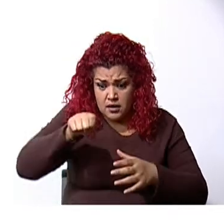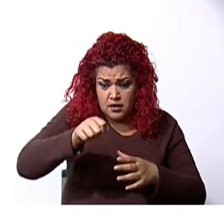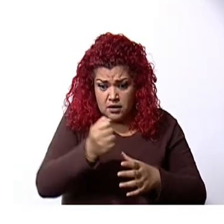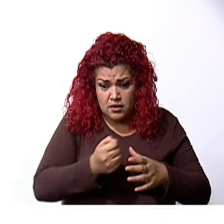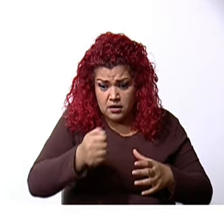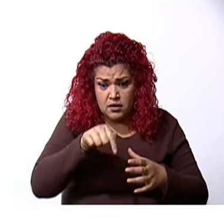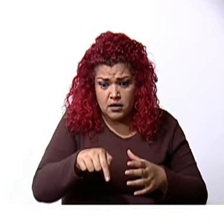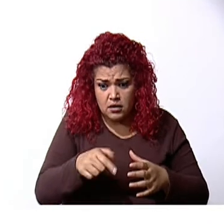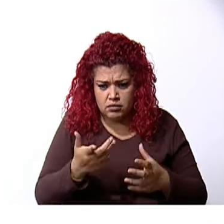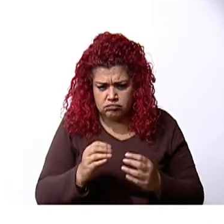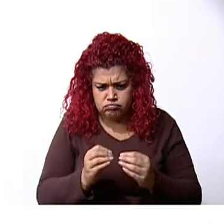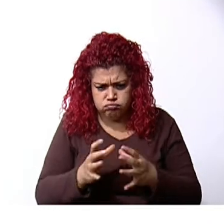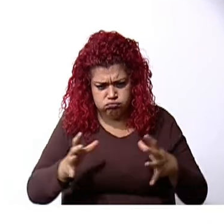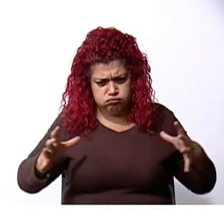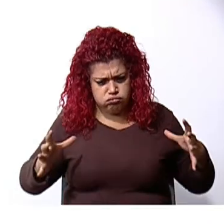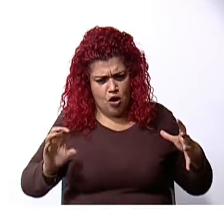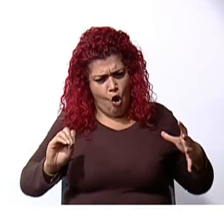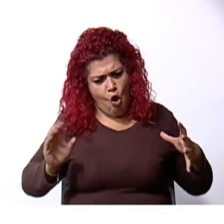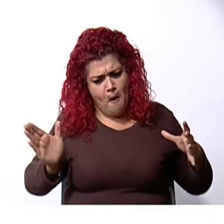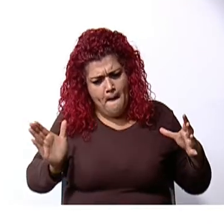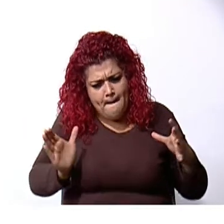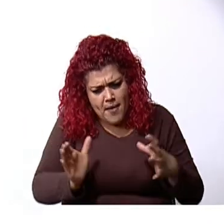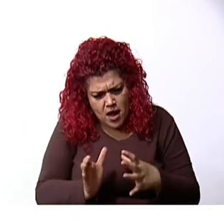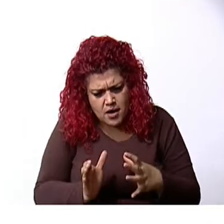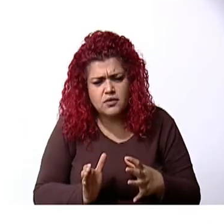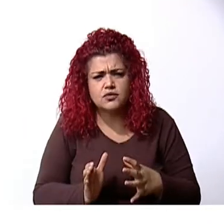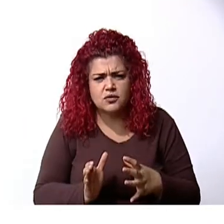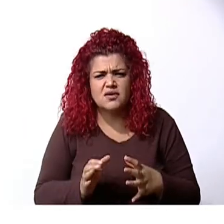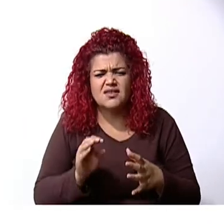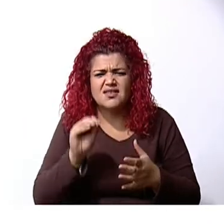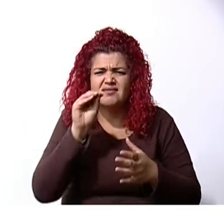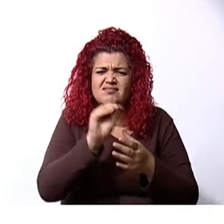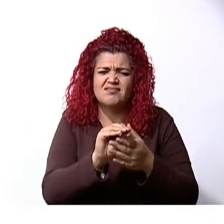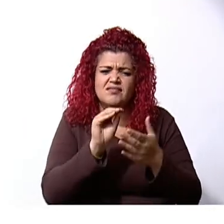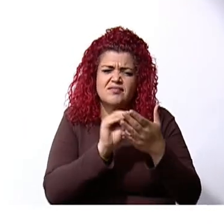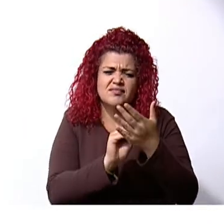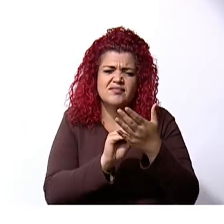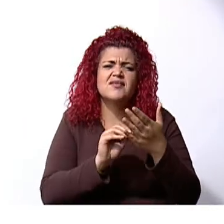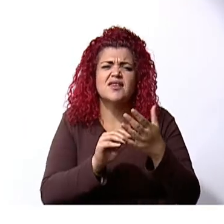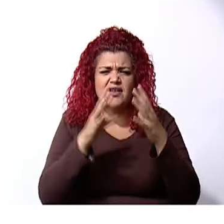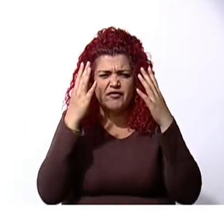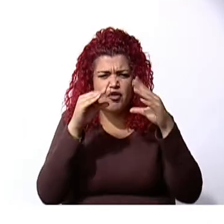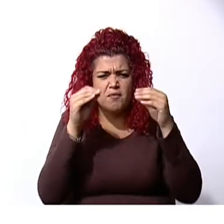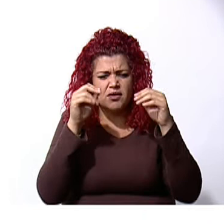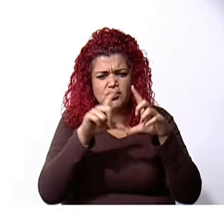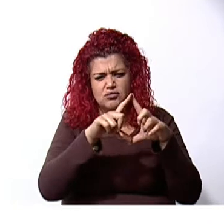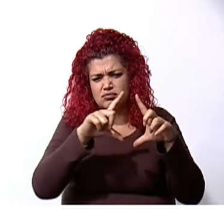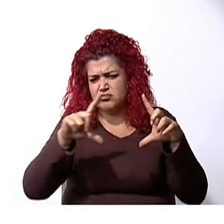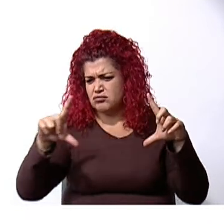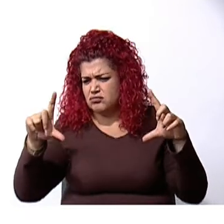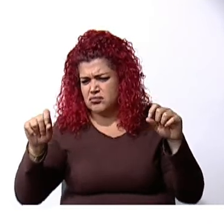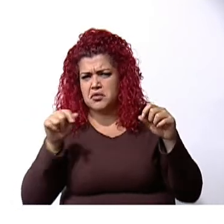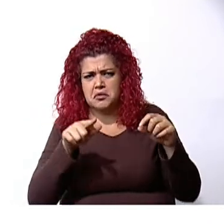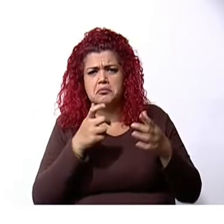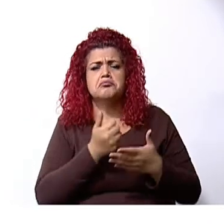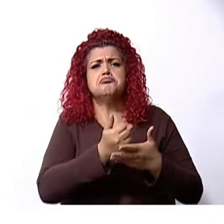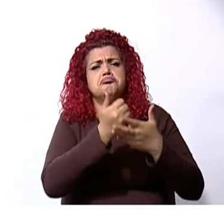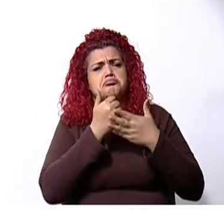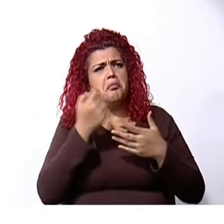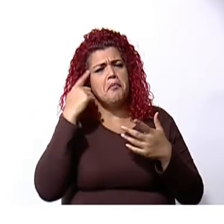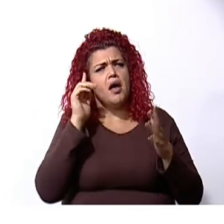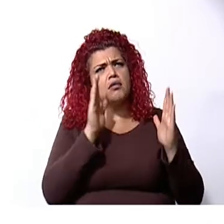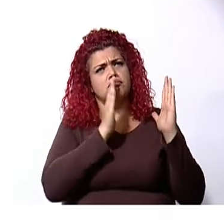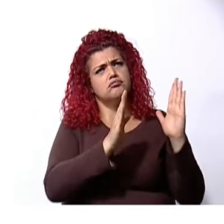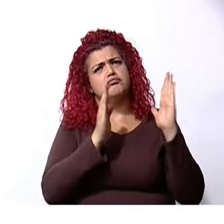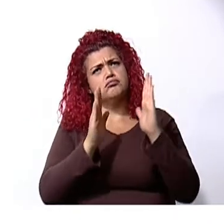aumenta o disminuye. Y colocar esta información en este tipo de tablas nos permite organizar mejor